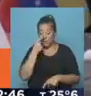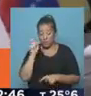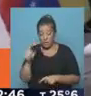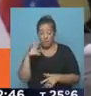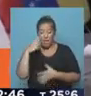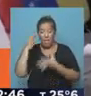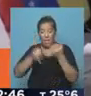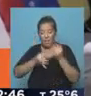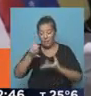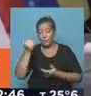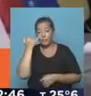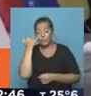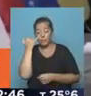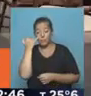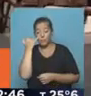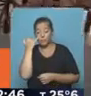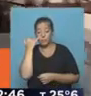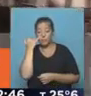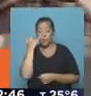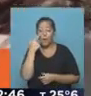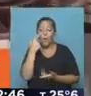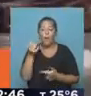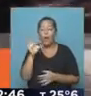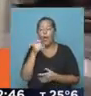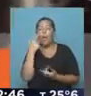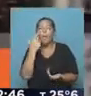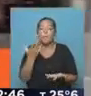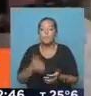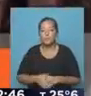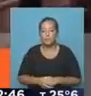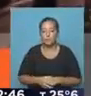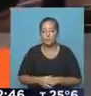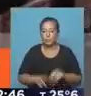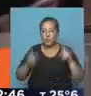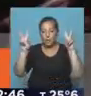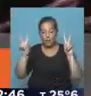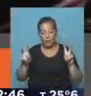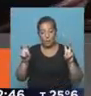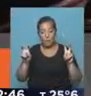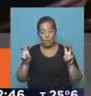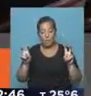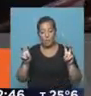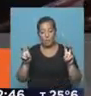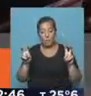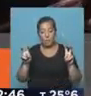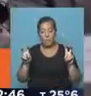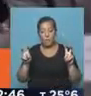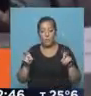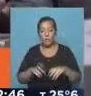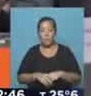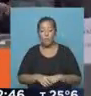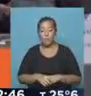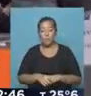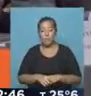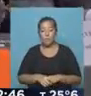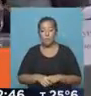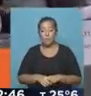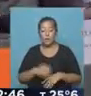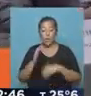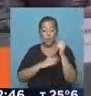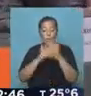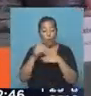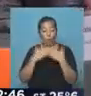analizar y para para ver o repasar no digamos el tema del de Los grandes emprendimientos de obra pública o